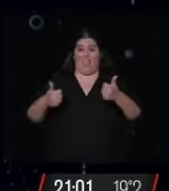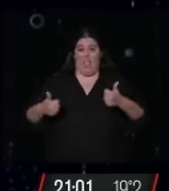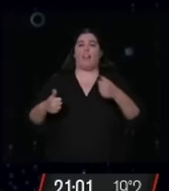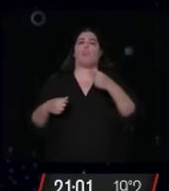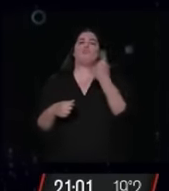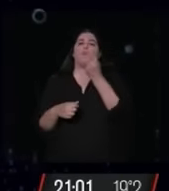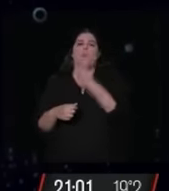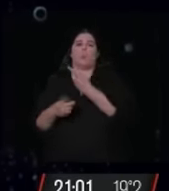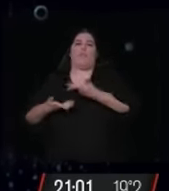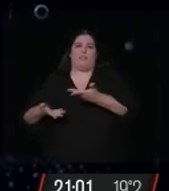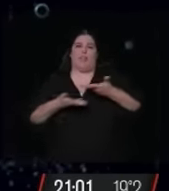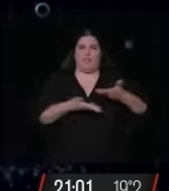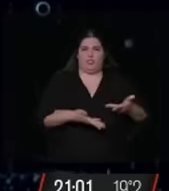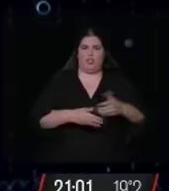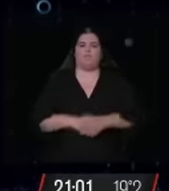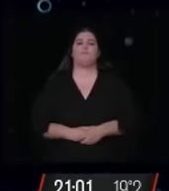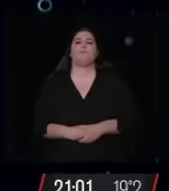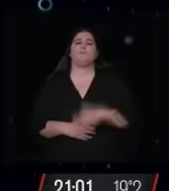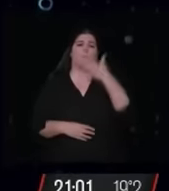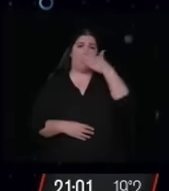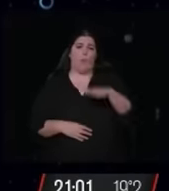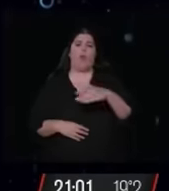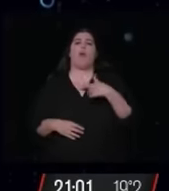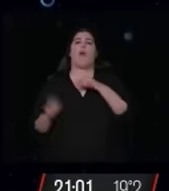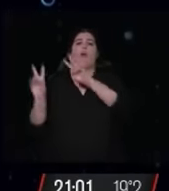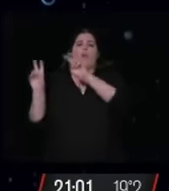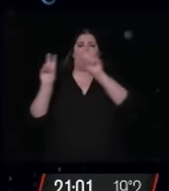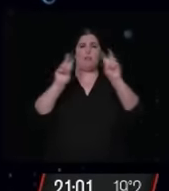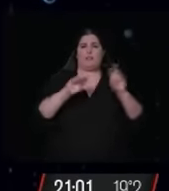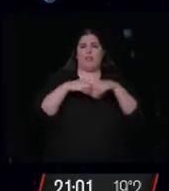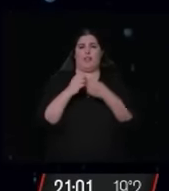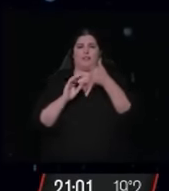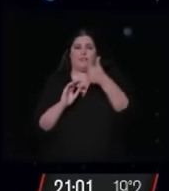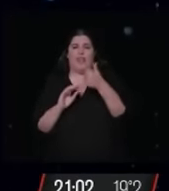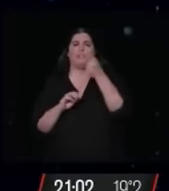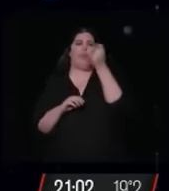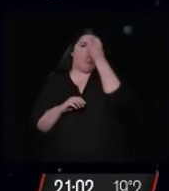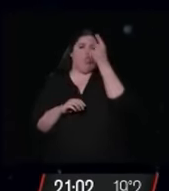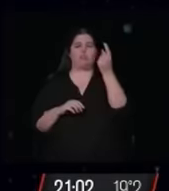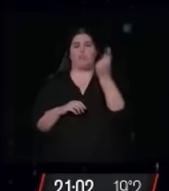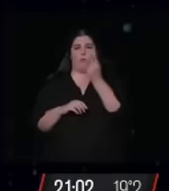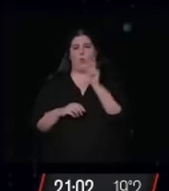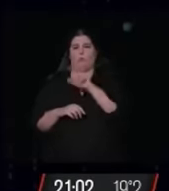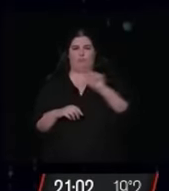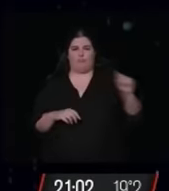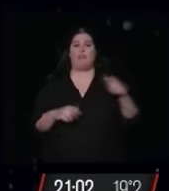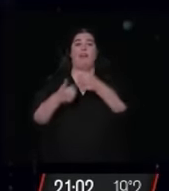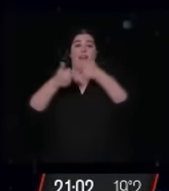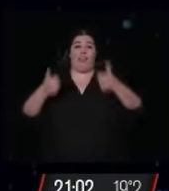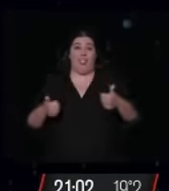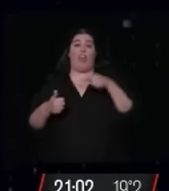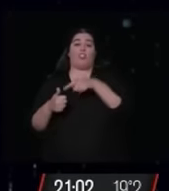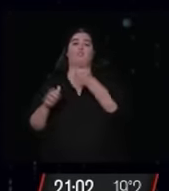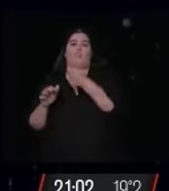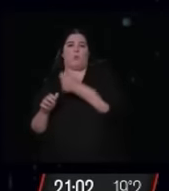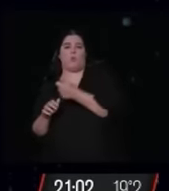su presentación. Luego habrá seis ejes temáticos de 12 minutos, donde cada candidato contará con